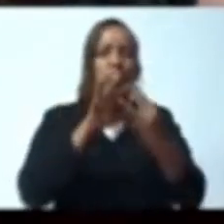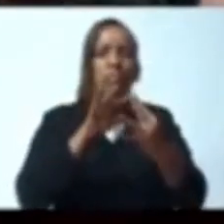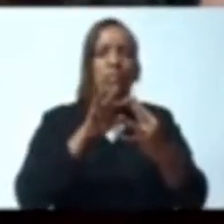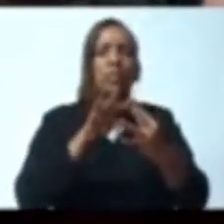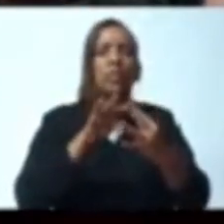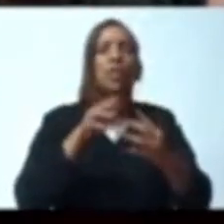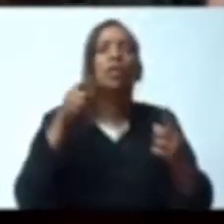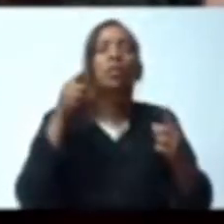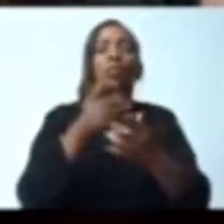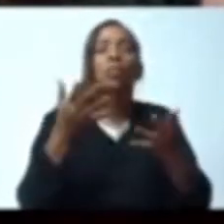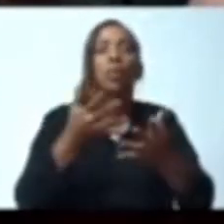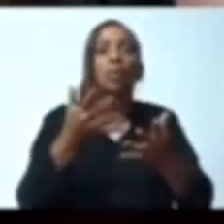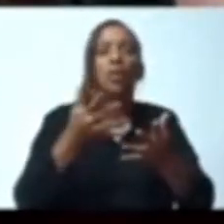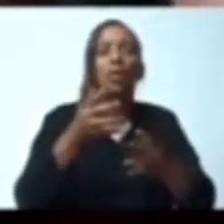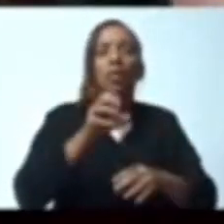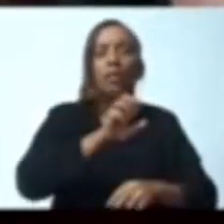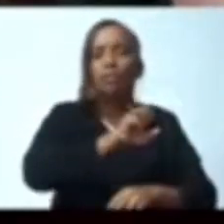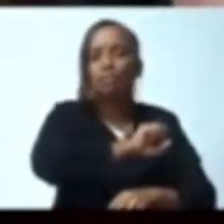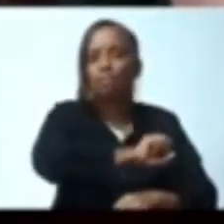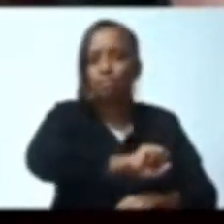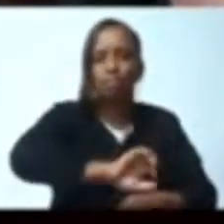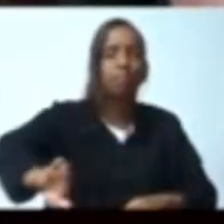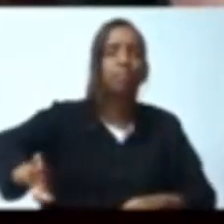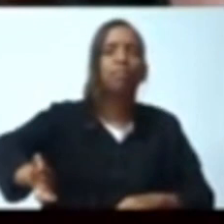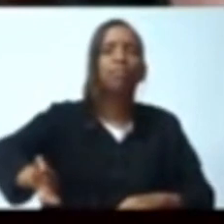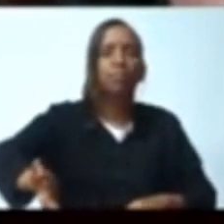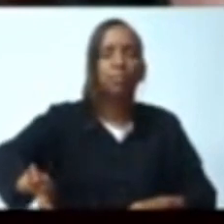con la idea de aplastar a Camaño,